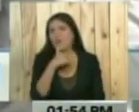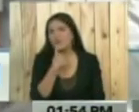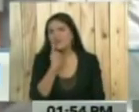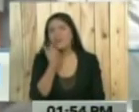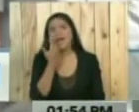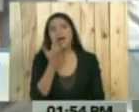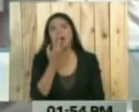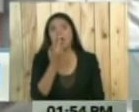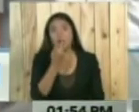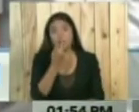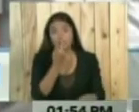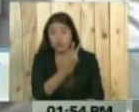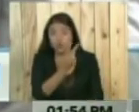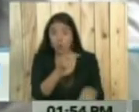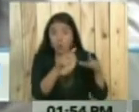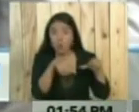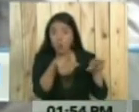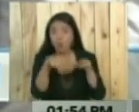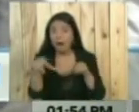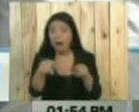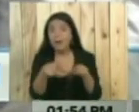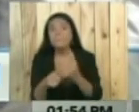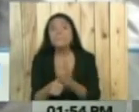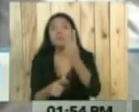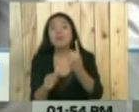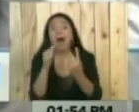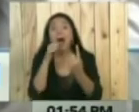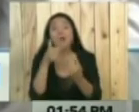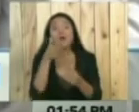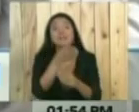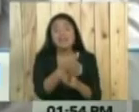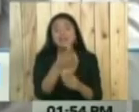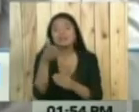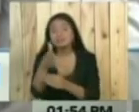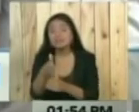Cayos. La primera agua que ha llegado en Jeremy y los Cayos,